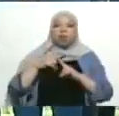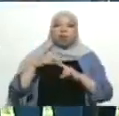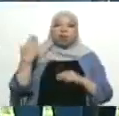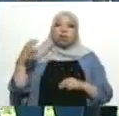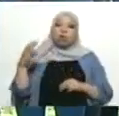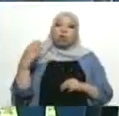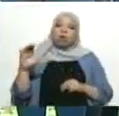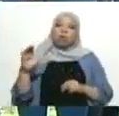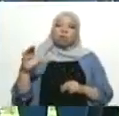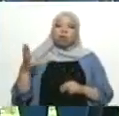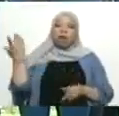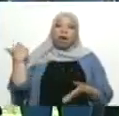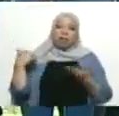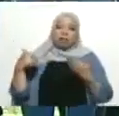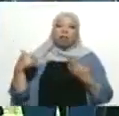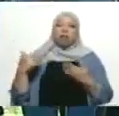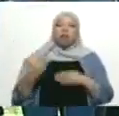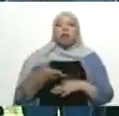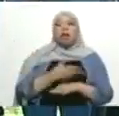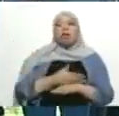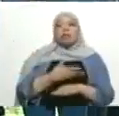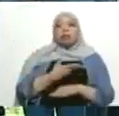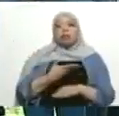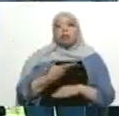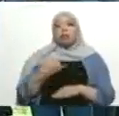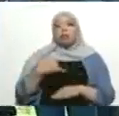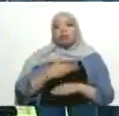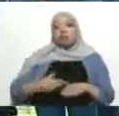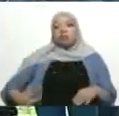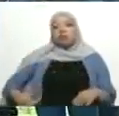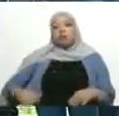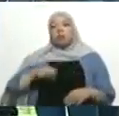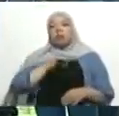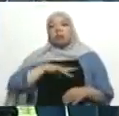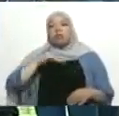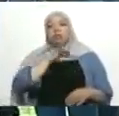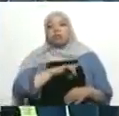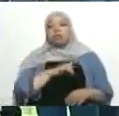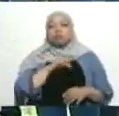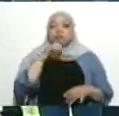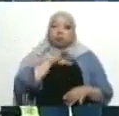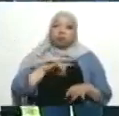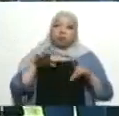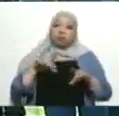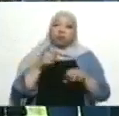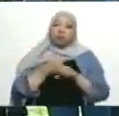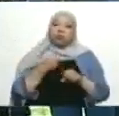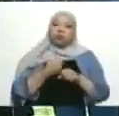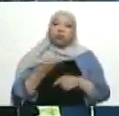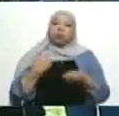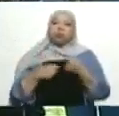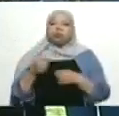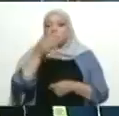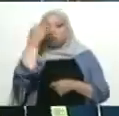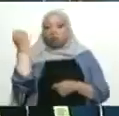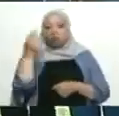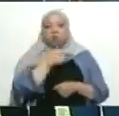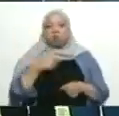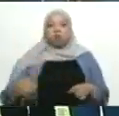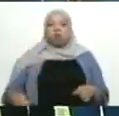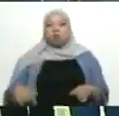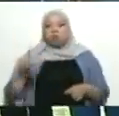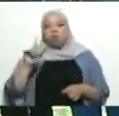Duque. Se valieron de Piñera. Se valieron de Abdón Benítez. No se olviden, el presidente de